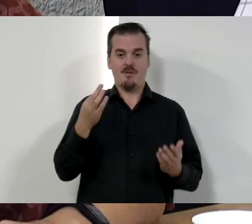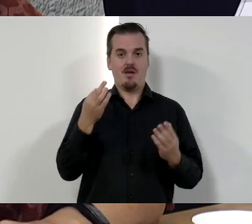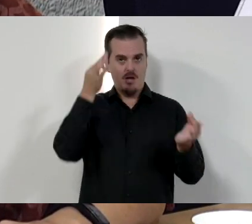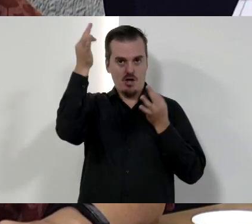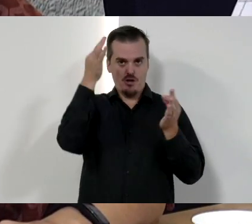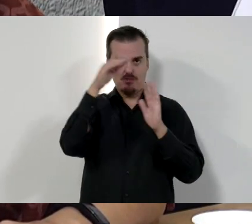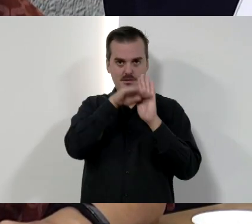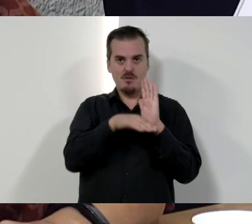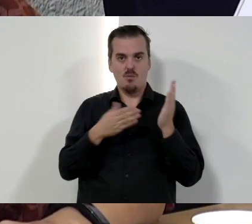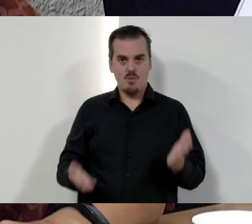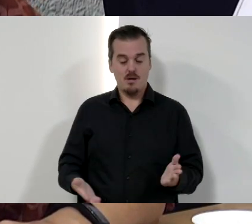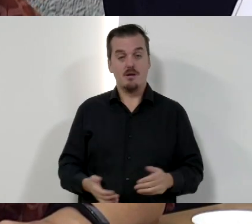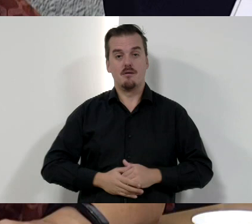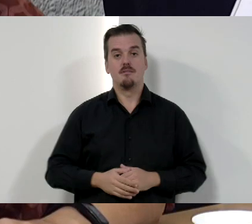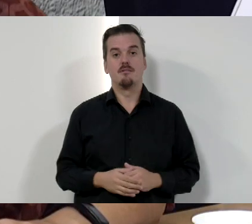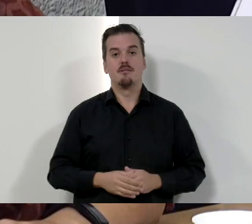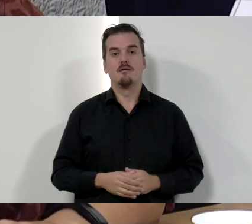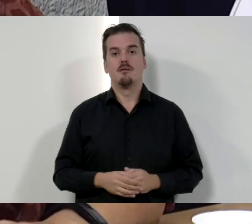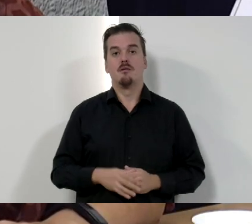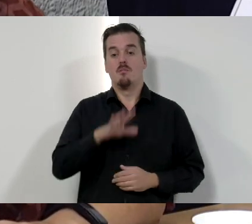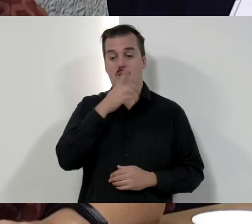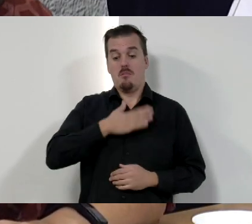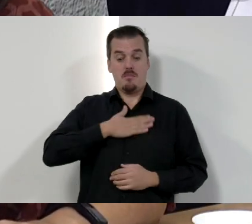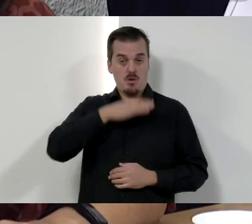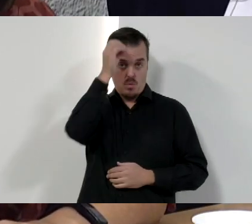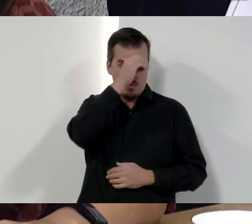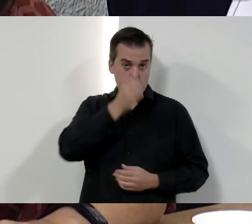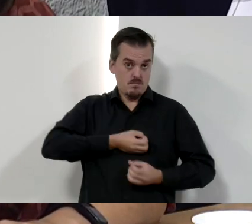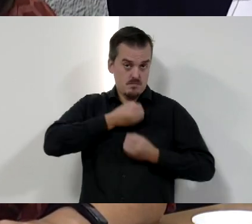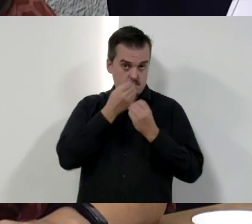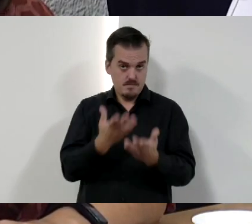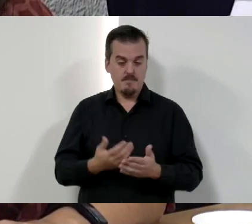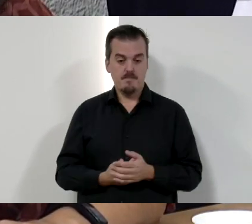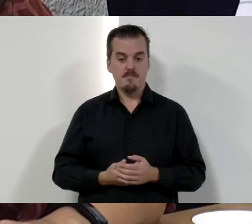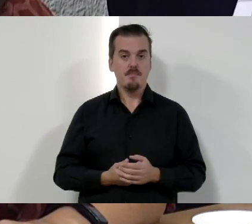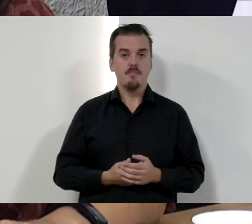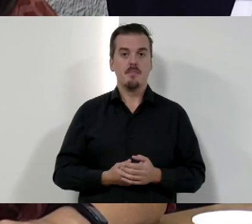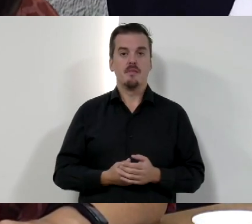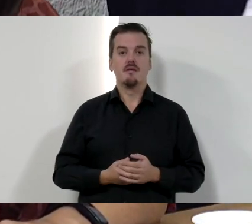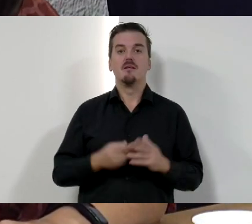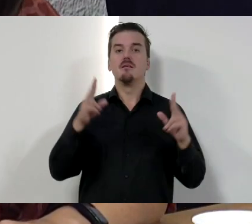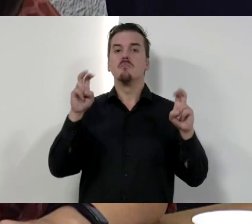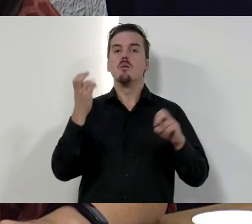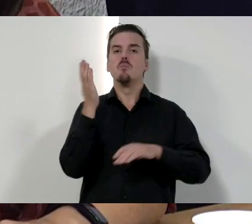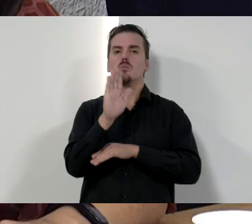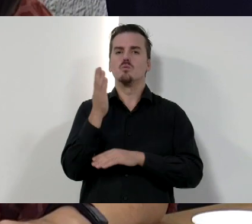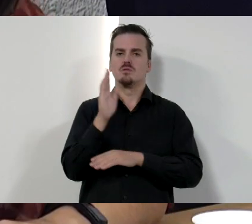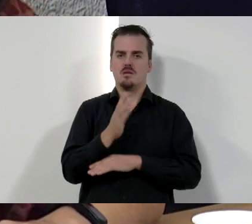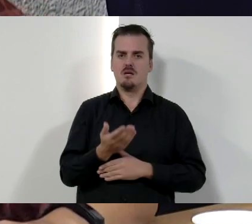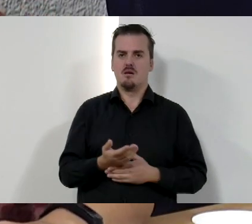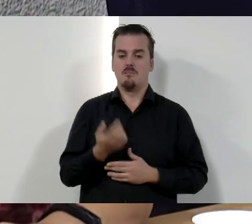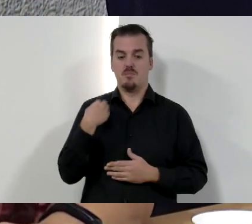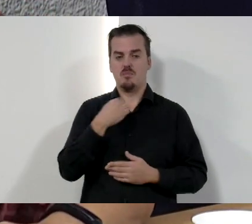Por lo tanto, nosotros ahora yo expresaré mi opinión del equipo de gobierno en cuanto a las propuestas que hace el Grupo